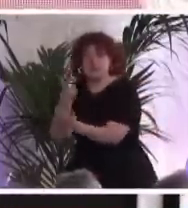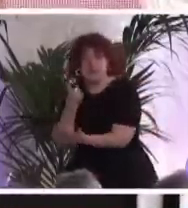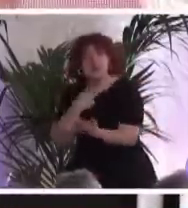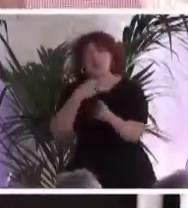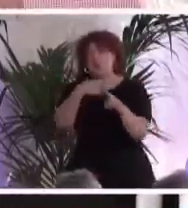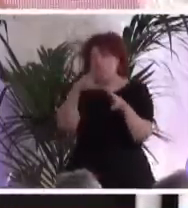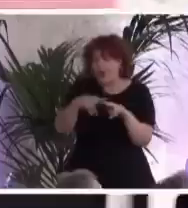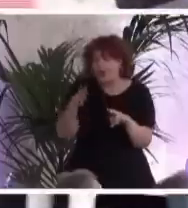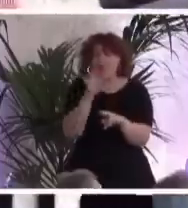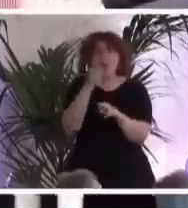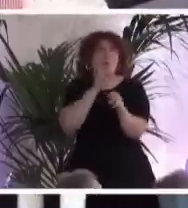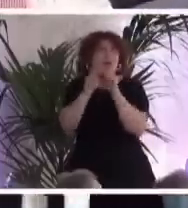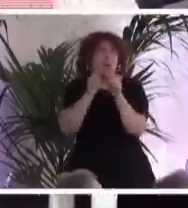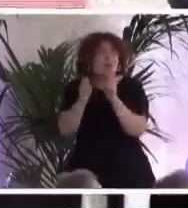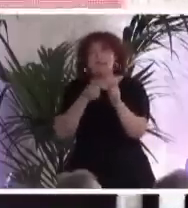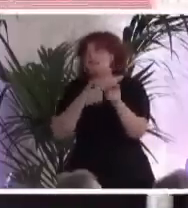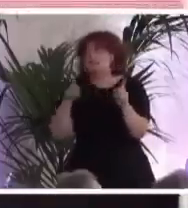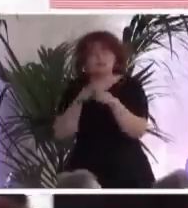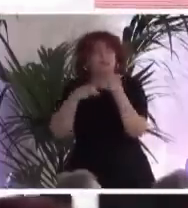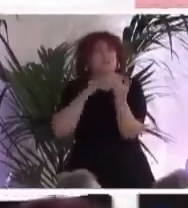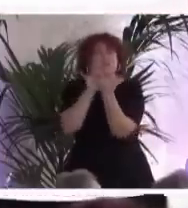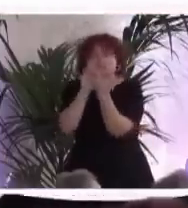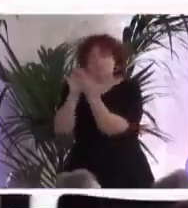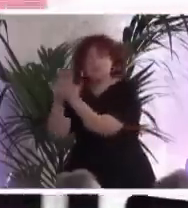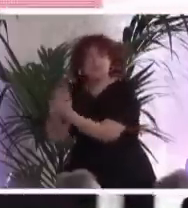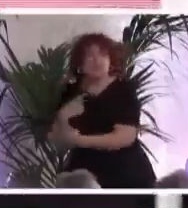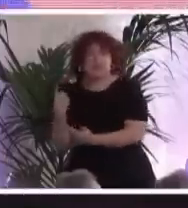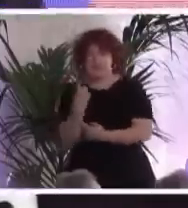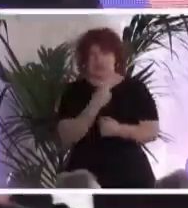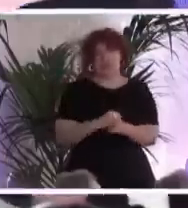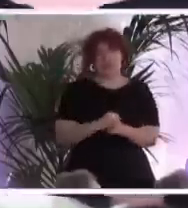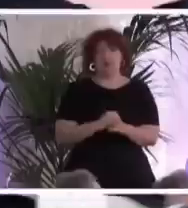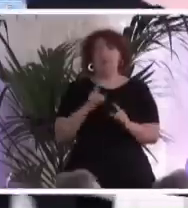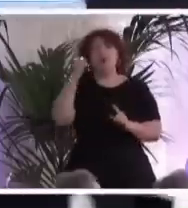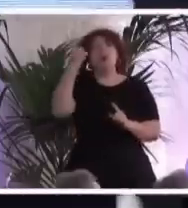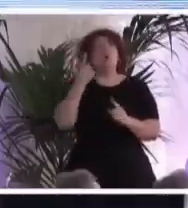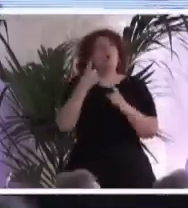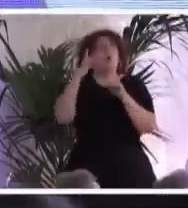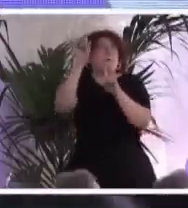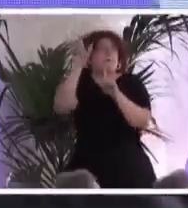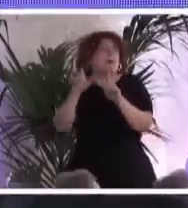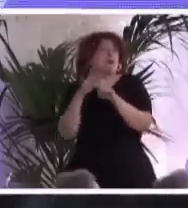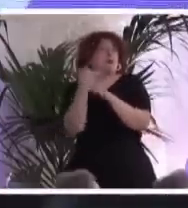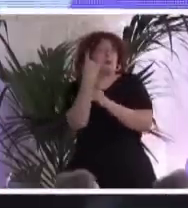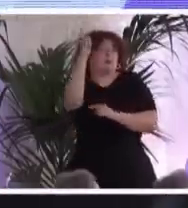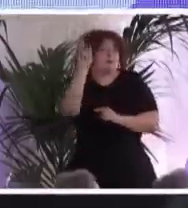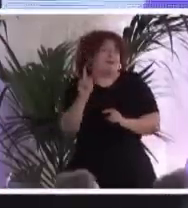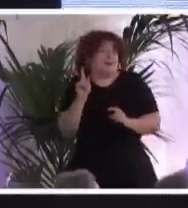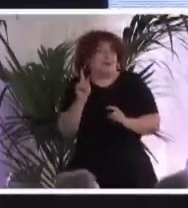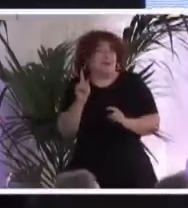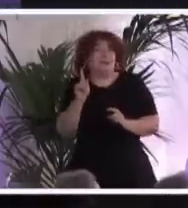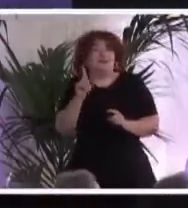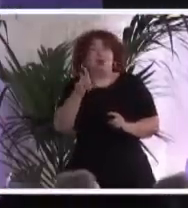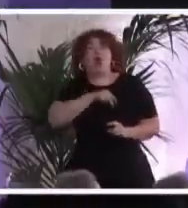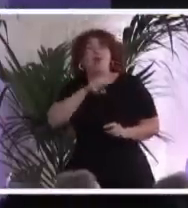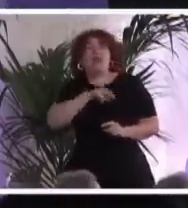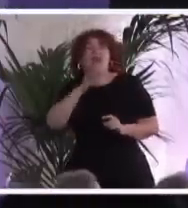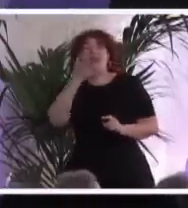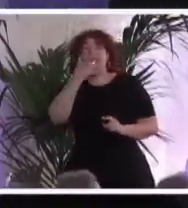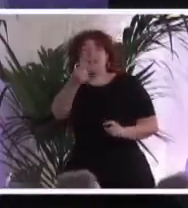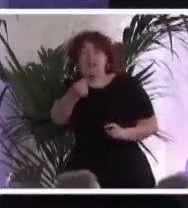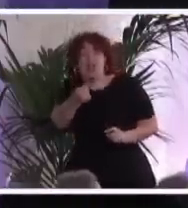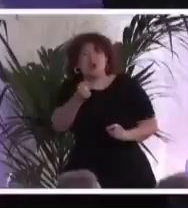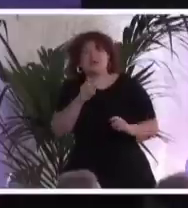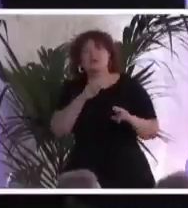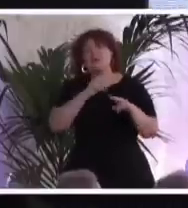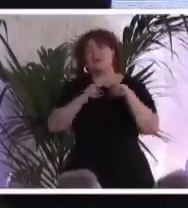periodistas en todas partes había una excepción de una concejala que era del psoe y